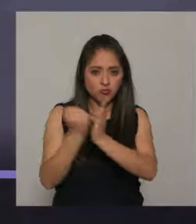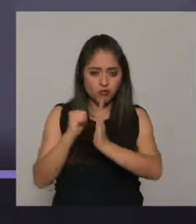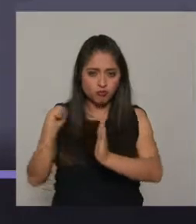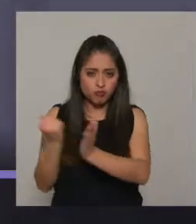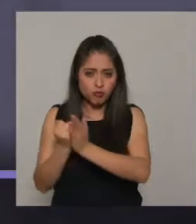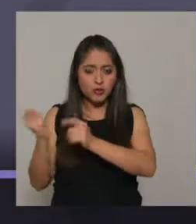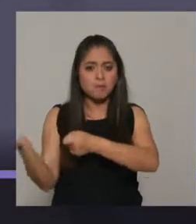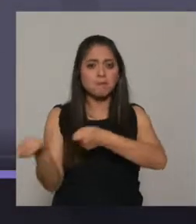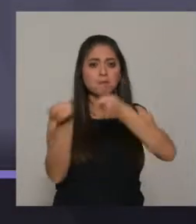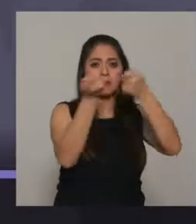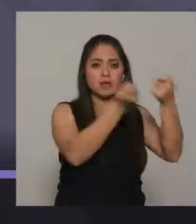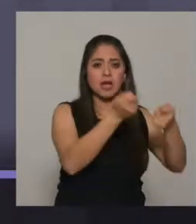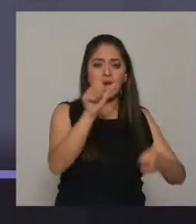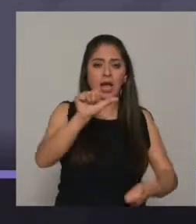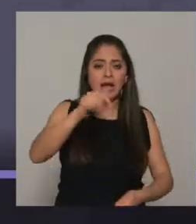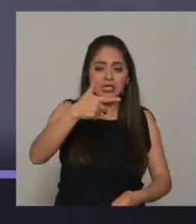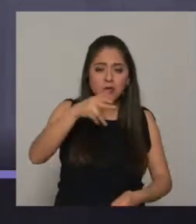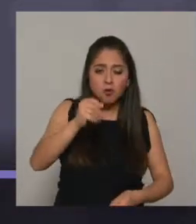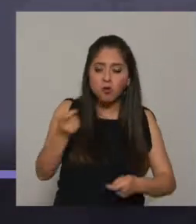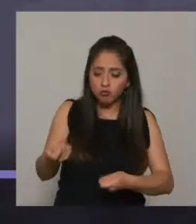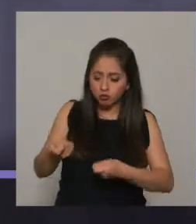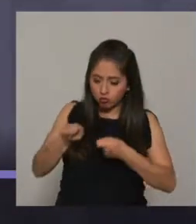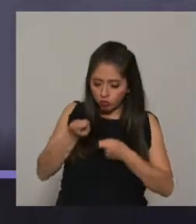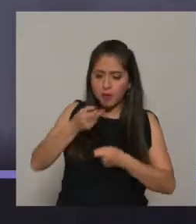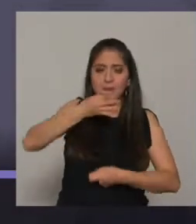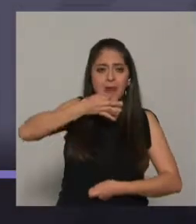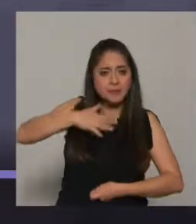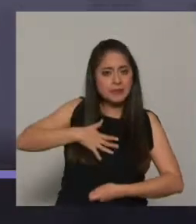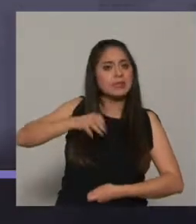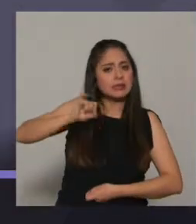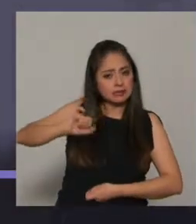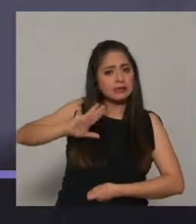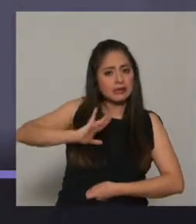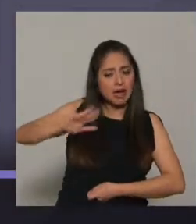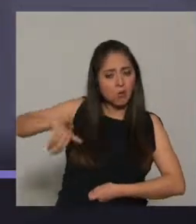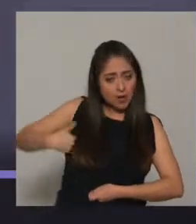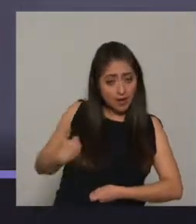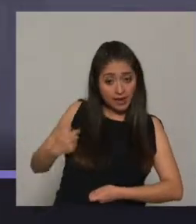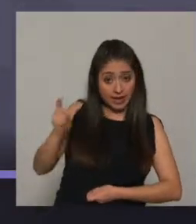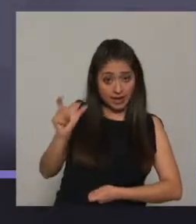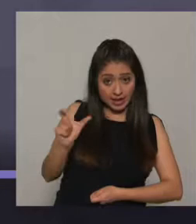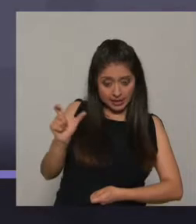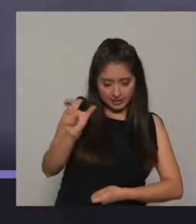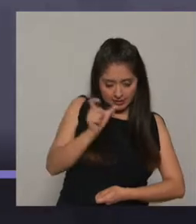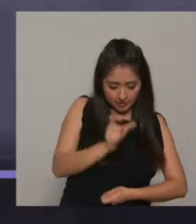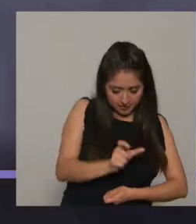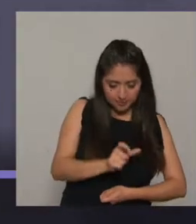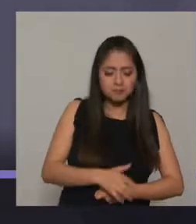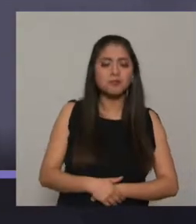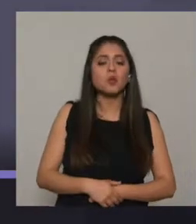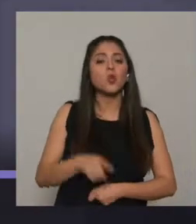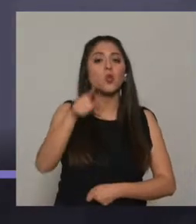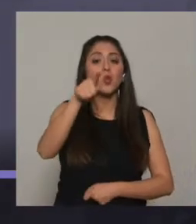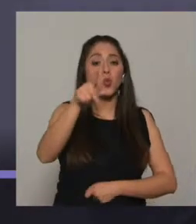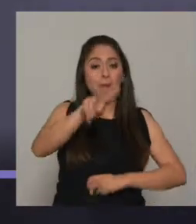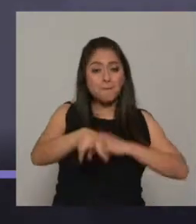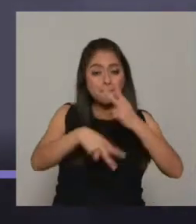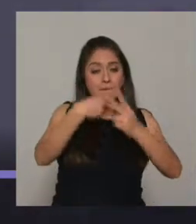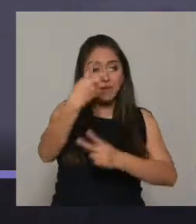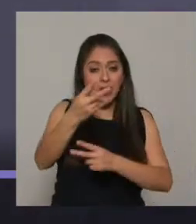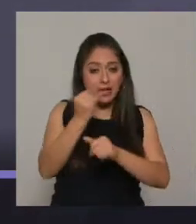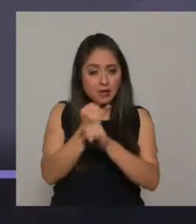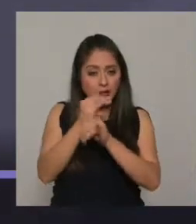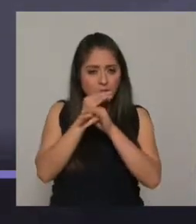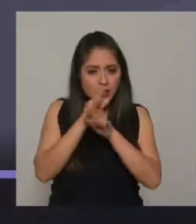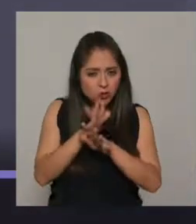Notarías. Ahí ellos me acusan de recibido y la guardan, y guardan la tarjeta. Entonces, cuando tú pides información, la consultan